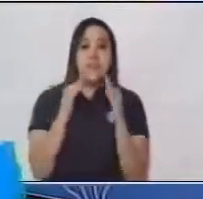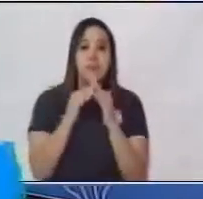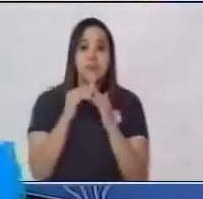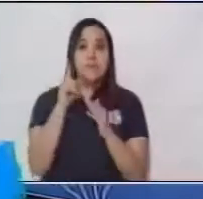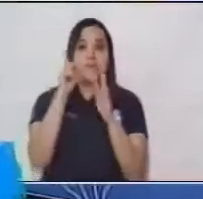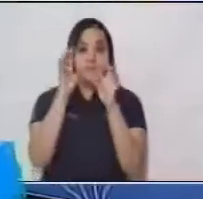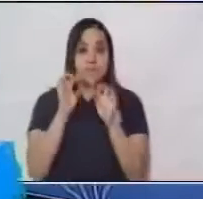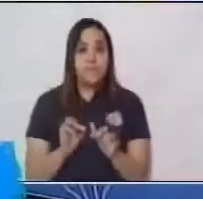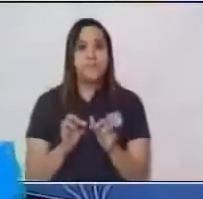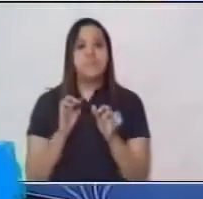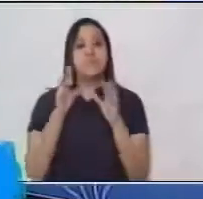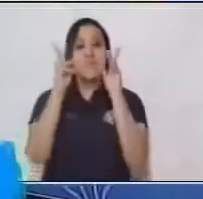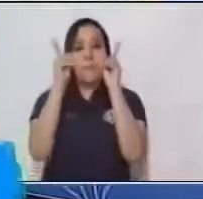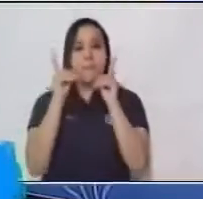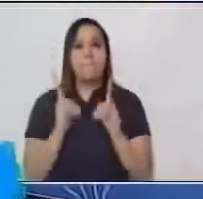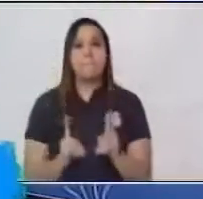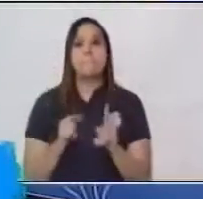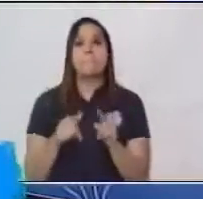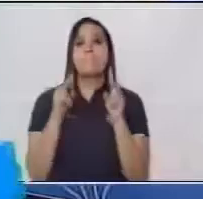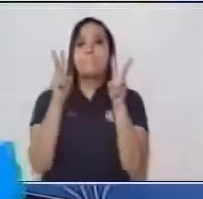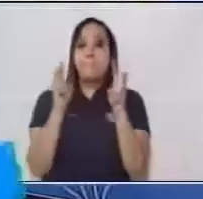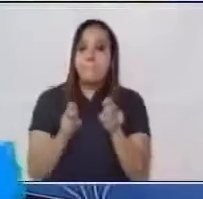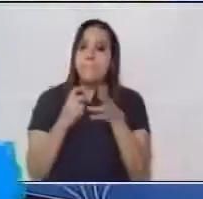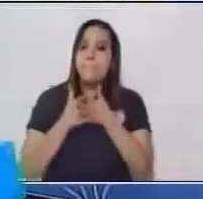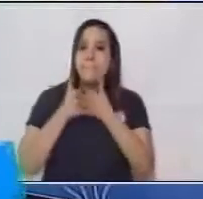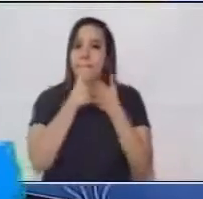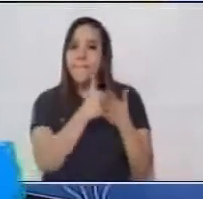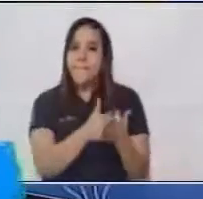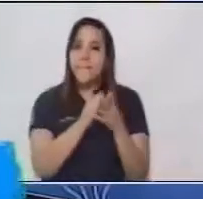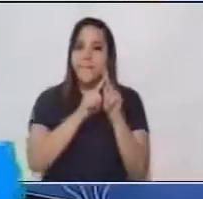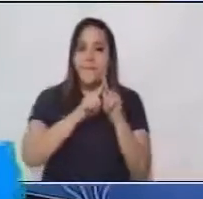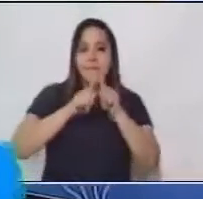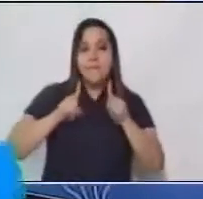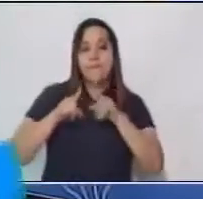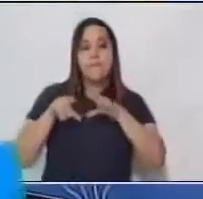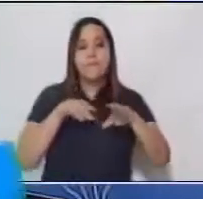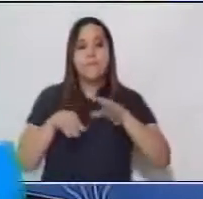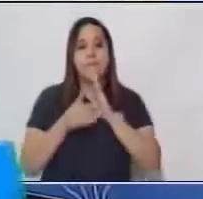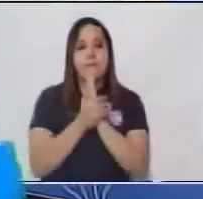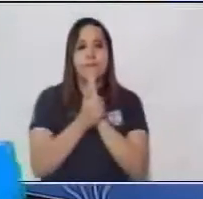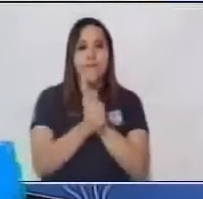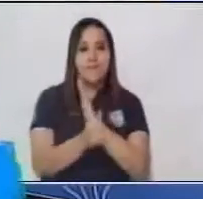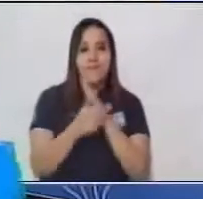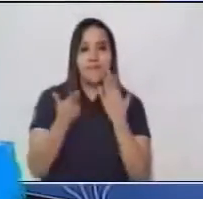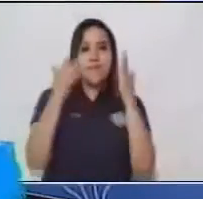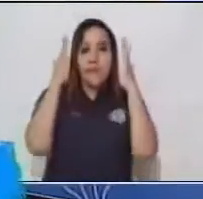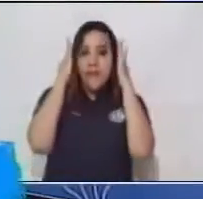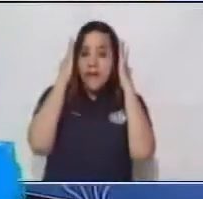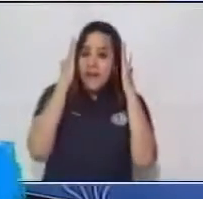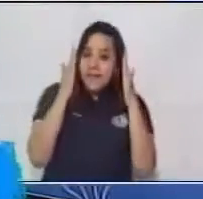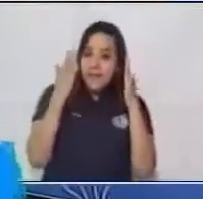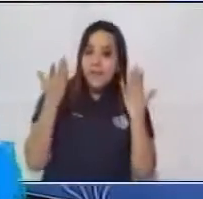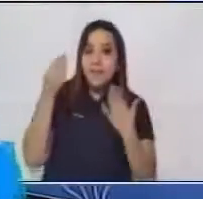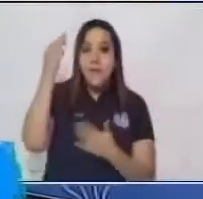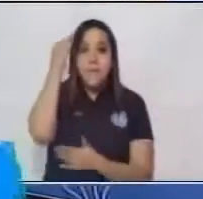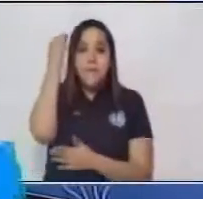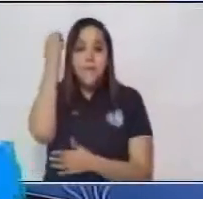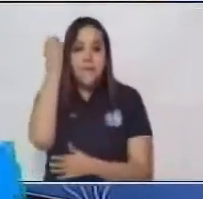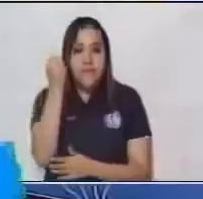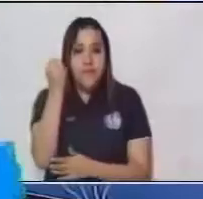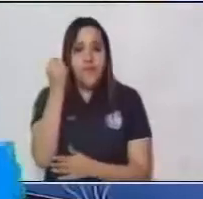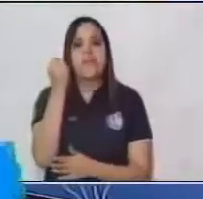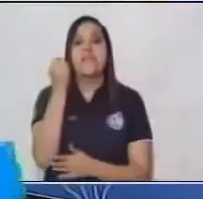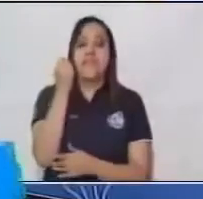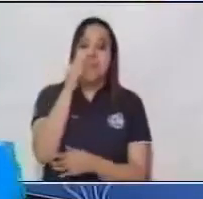con discapacidad, este tema le ayudará a ejercitar habilidades y destrezas como atención, memoria y